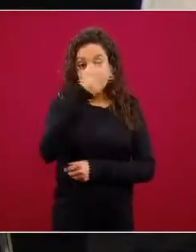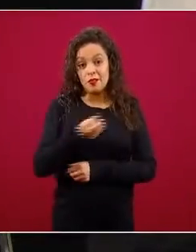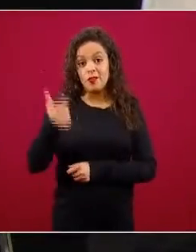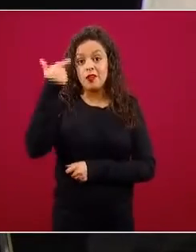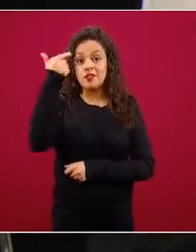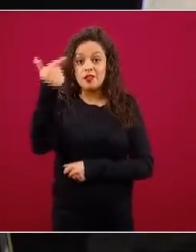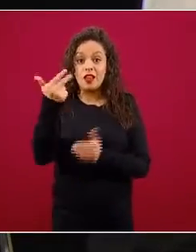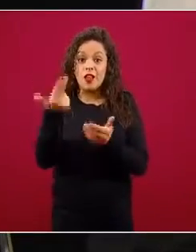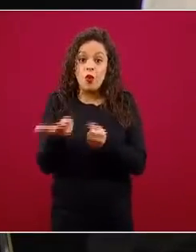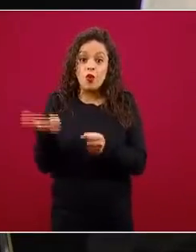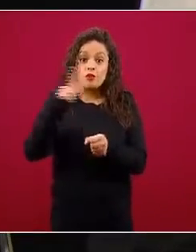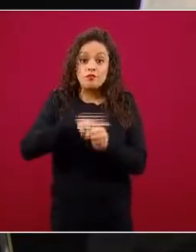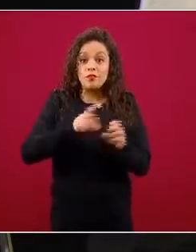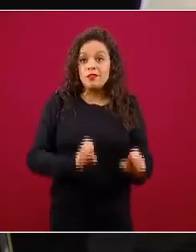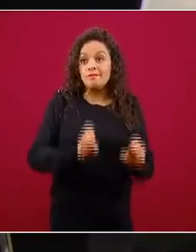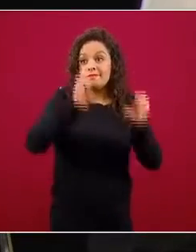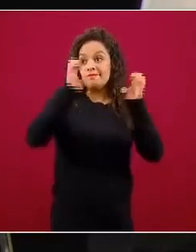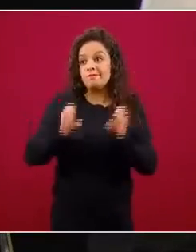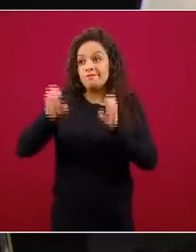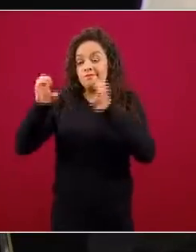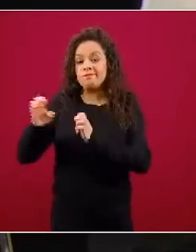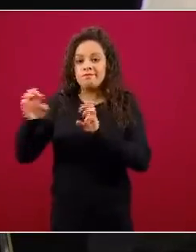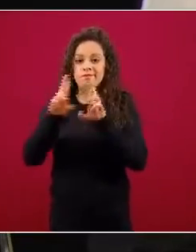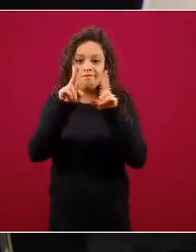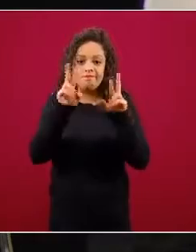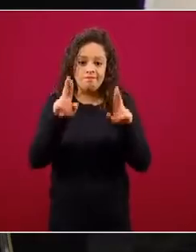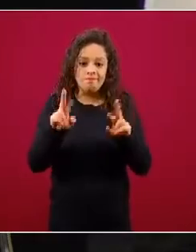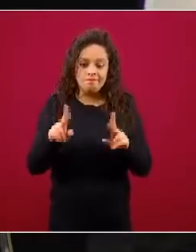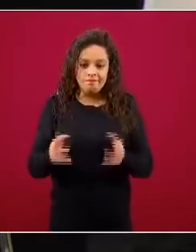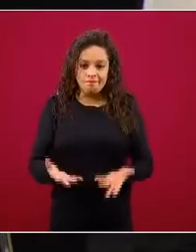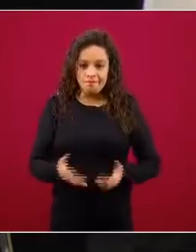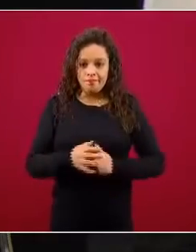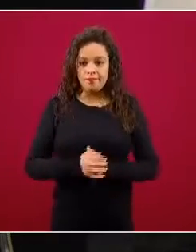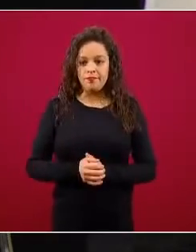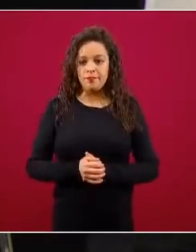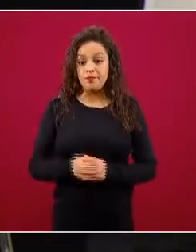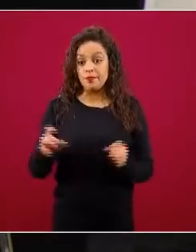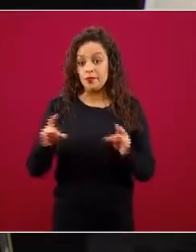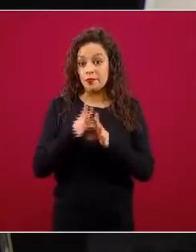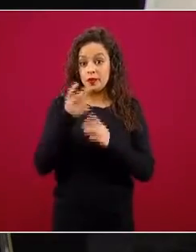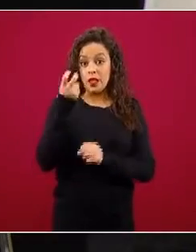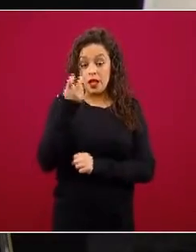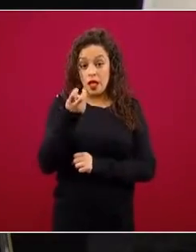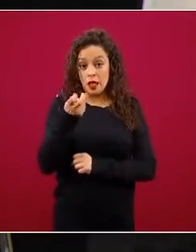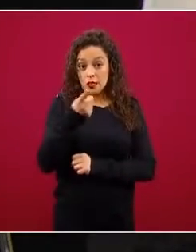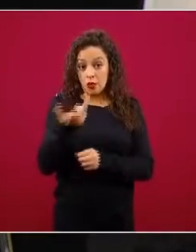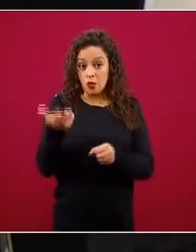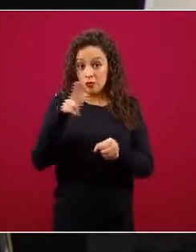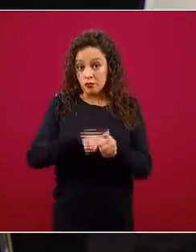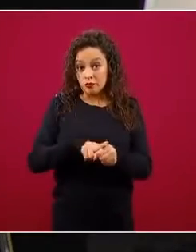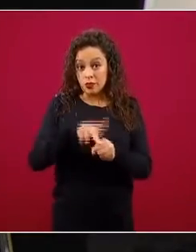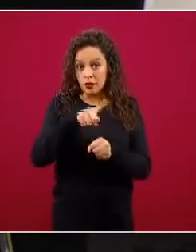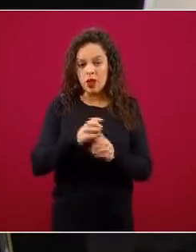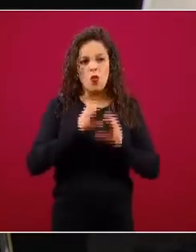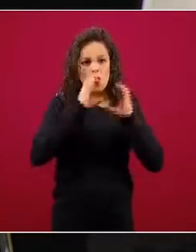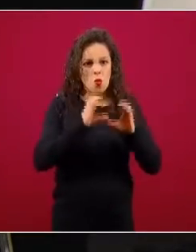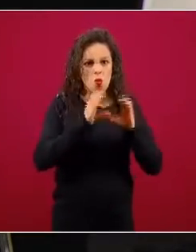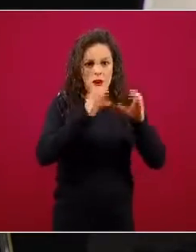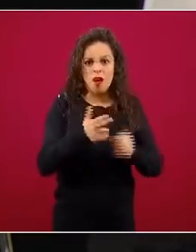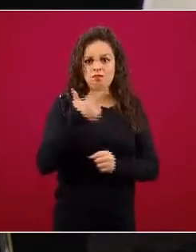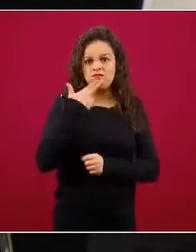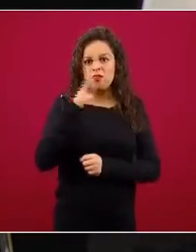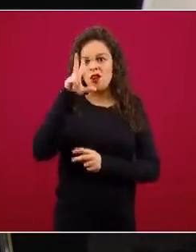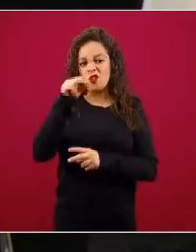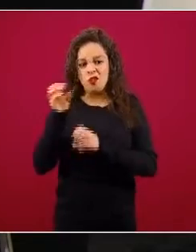hospitales. ¿Qué opinión le merece? Ya que obviamente si estos hospitales no hubiesen sido abandonados o incluso